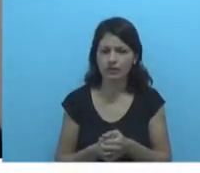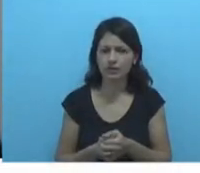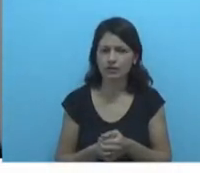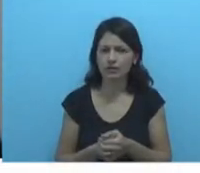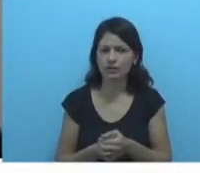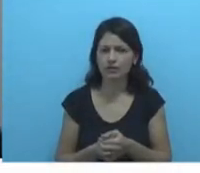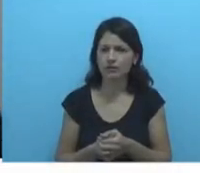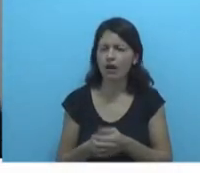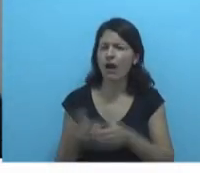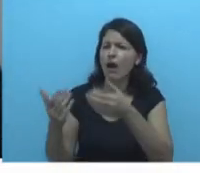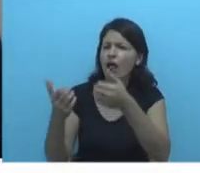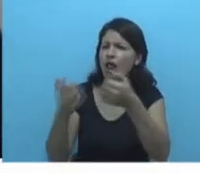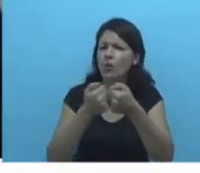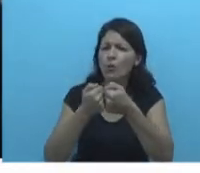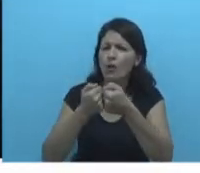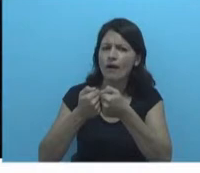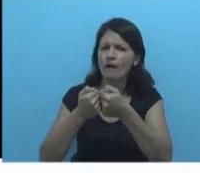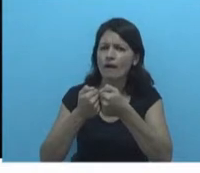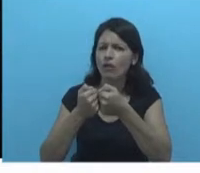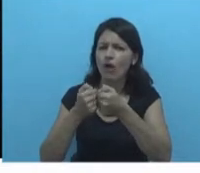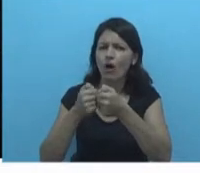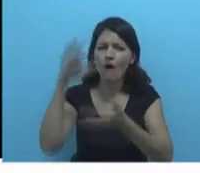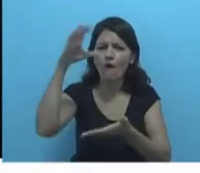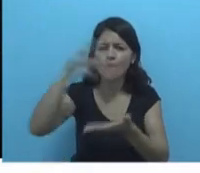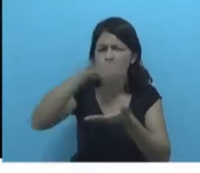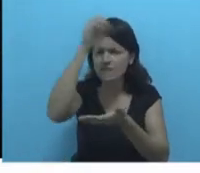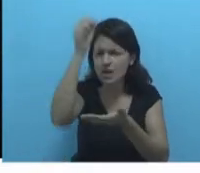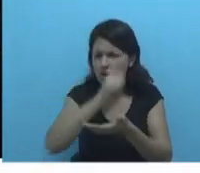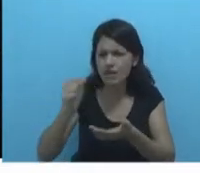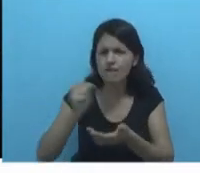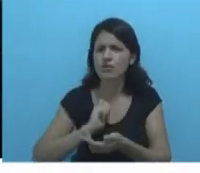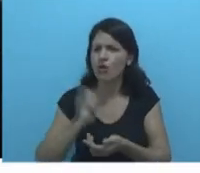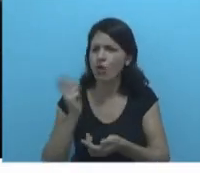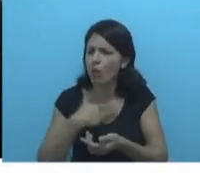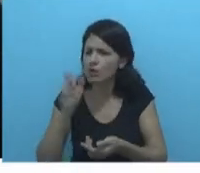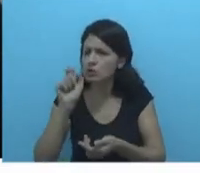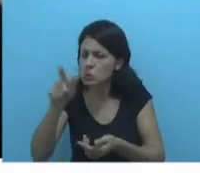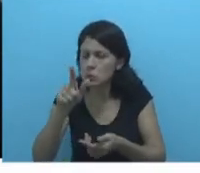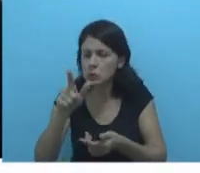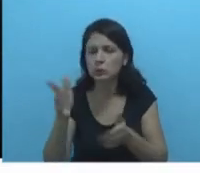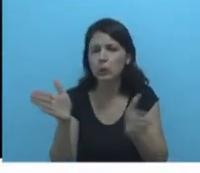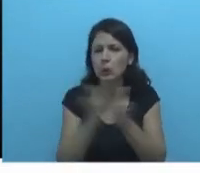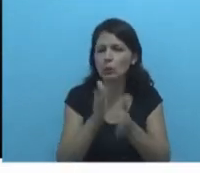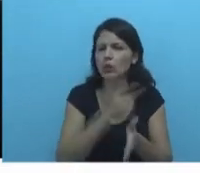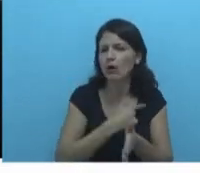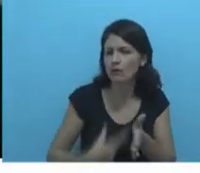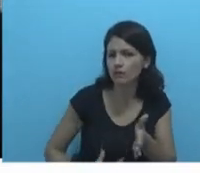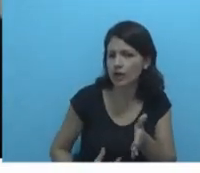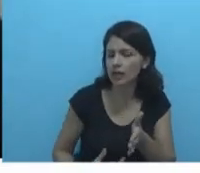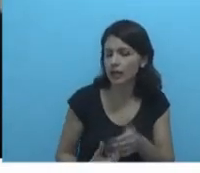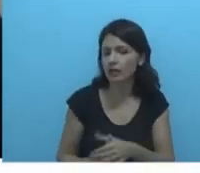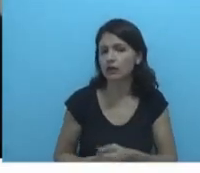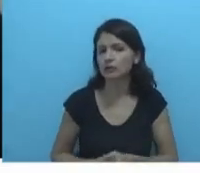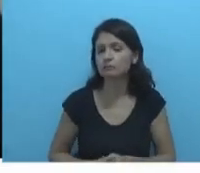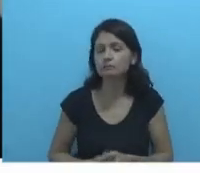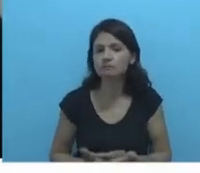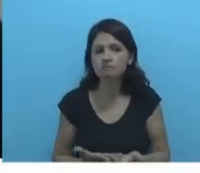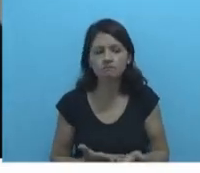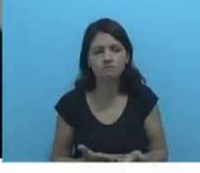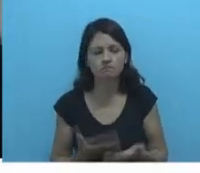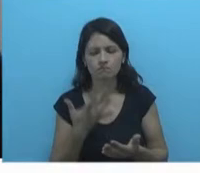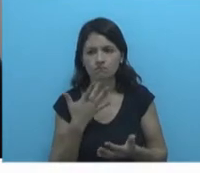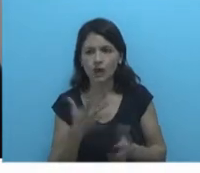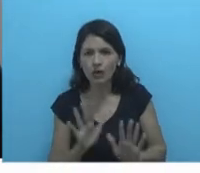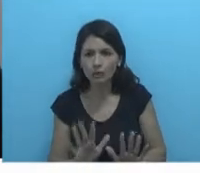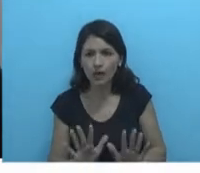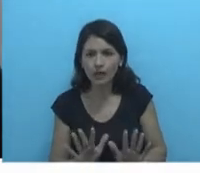hoy asumen una posición contraria a lo que históricamente asumió la Unión Cívica Radical, realmente nos